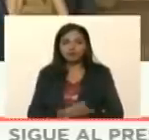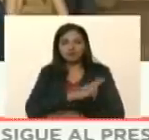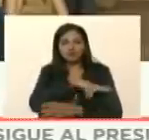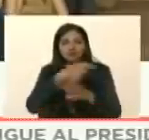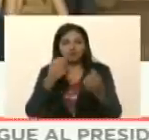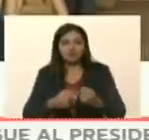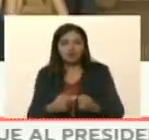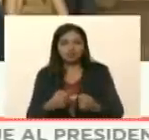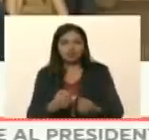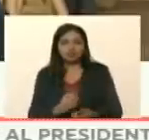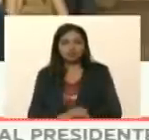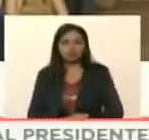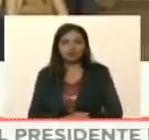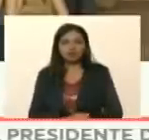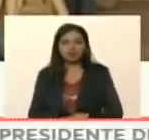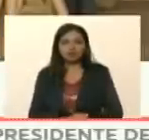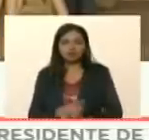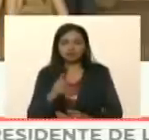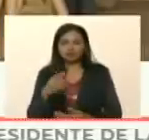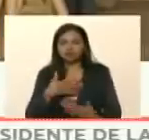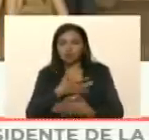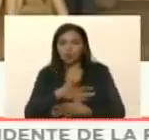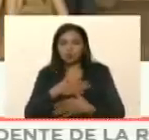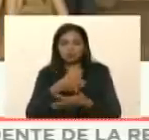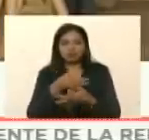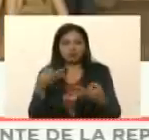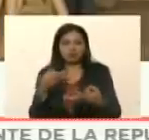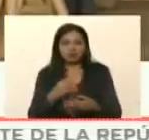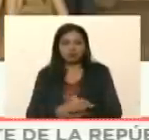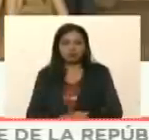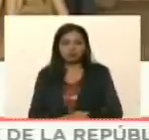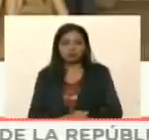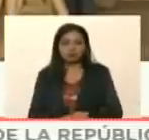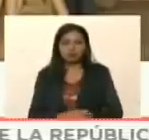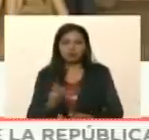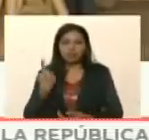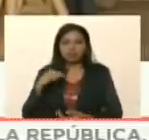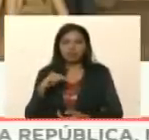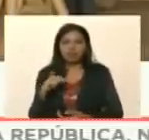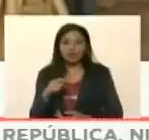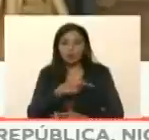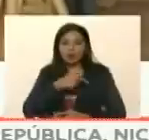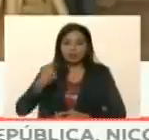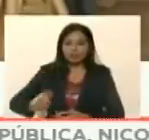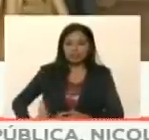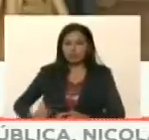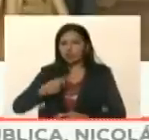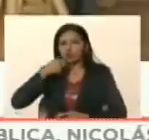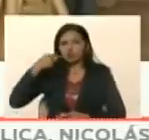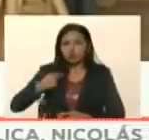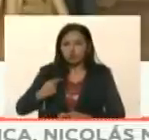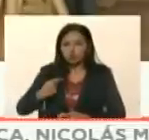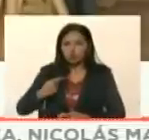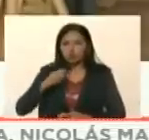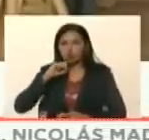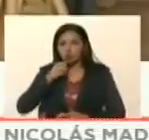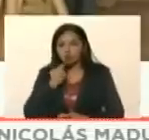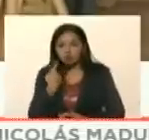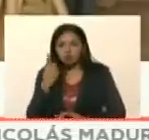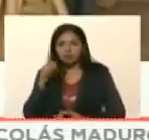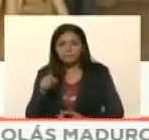poderosísima, de gran calidad, y tenemos a chinos, rusos,